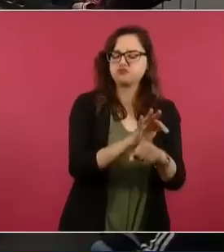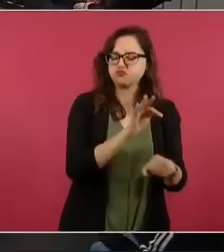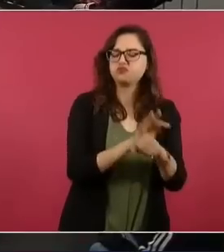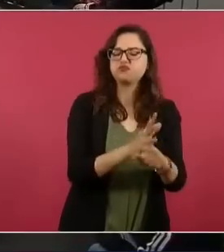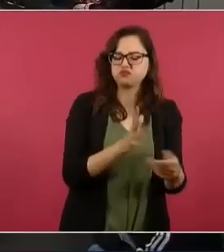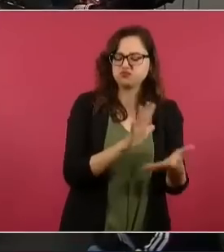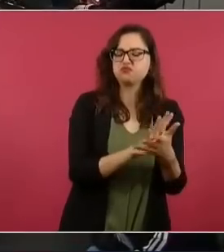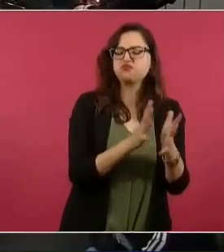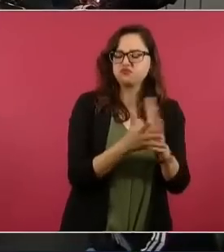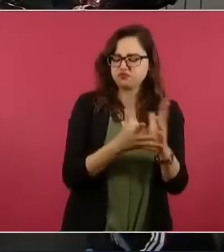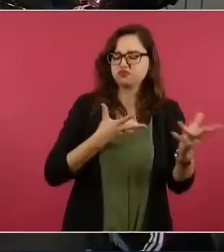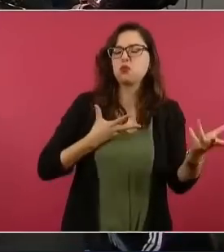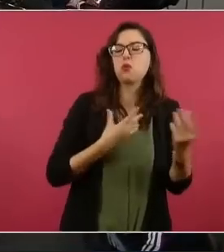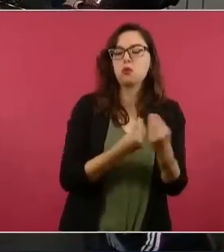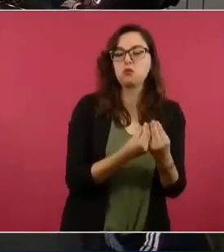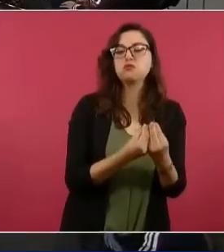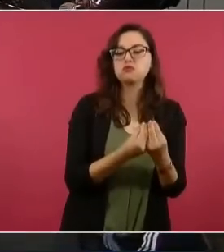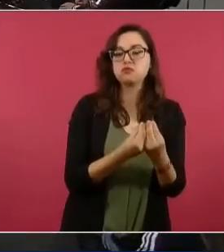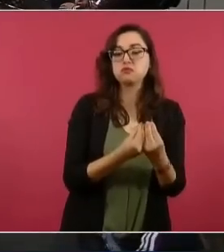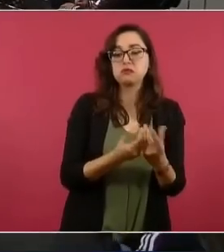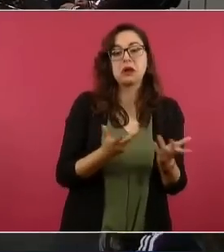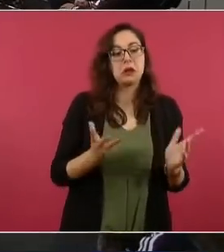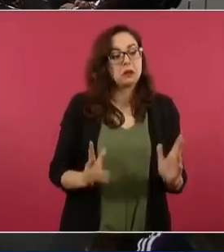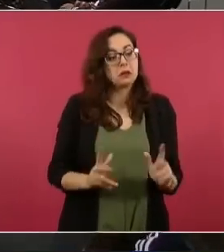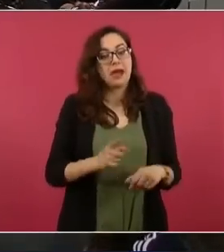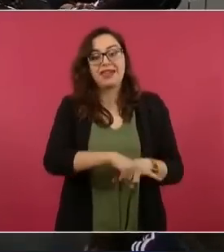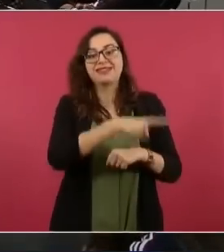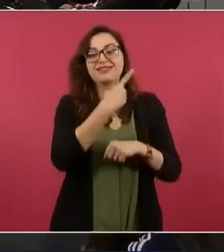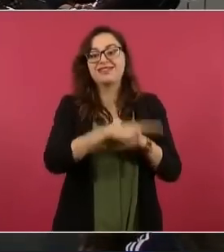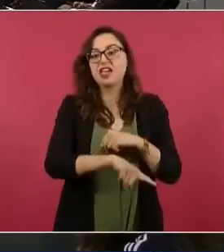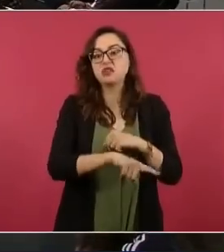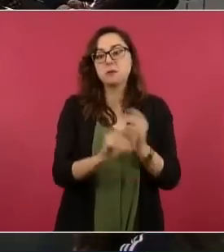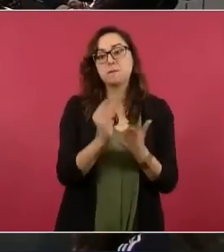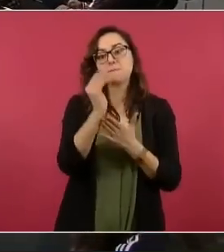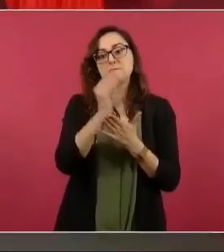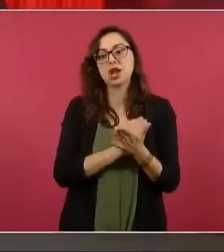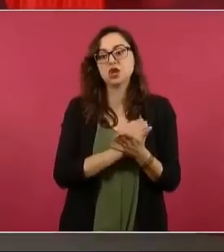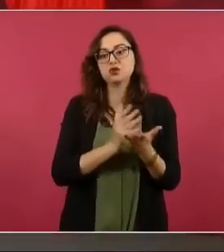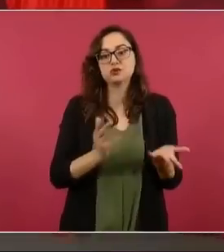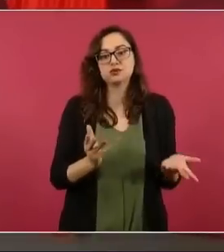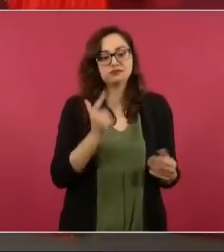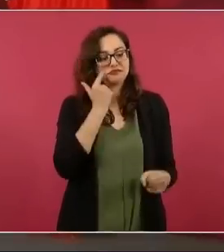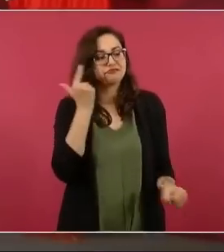porque el que supuestamente es independiente